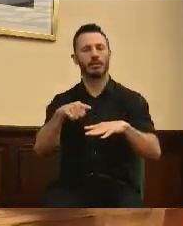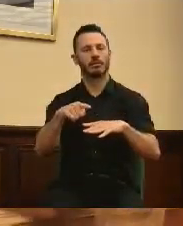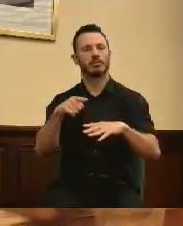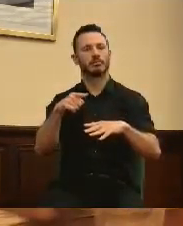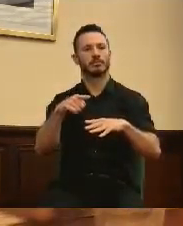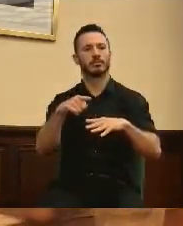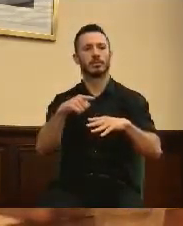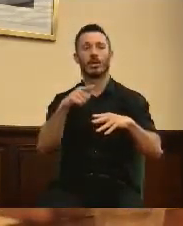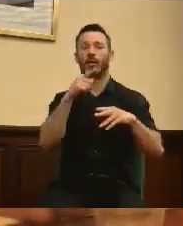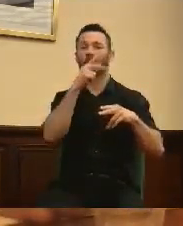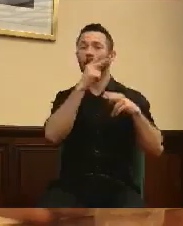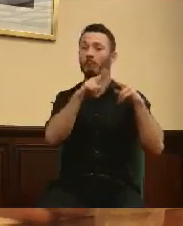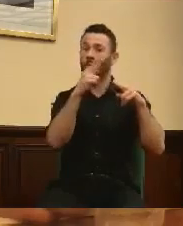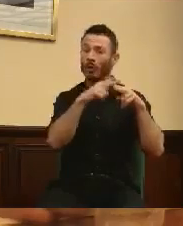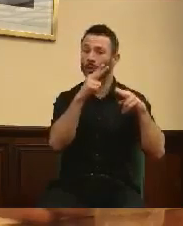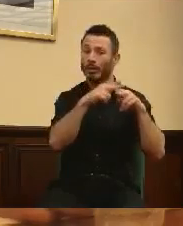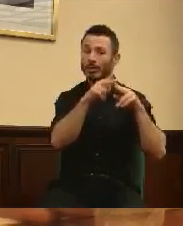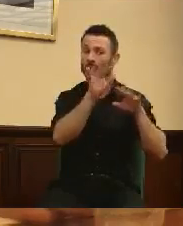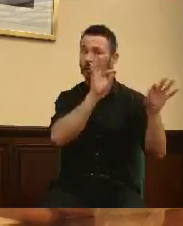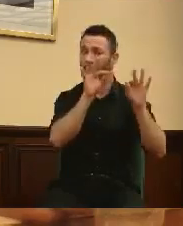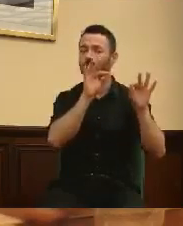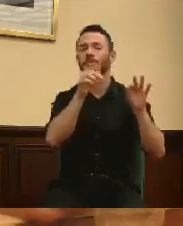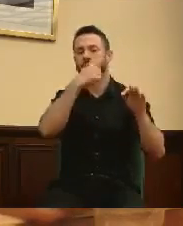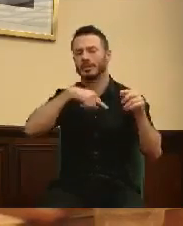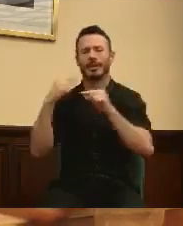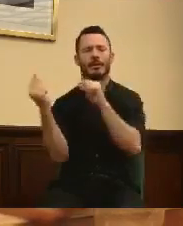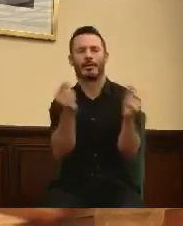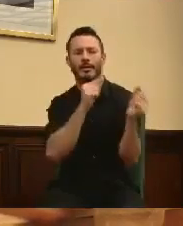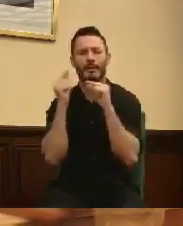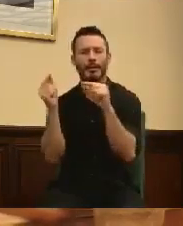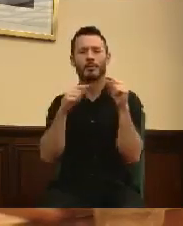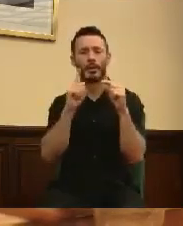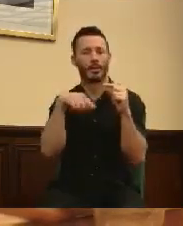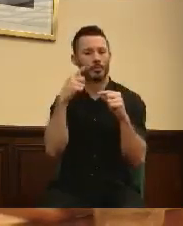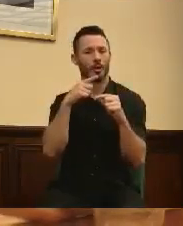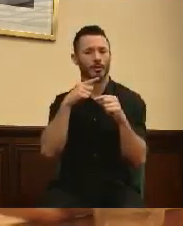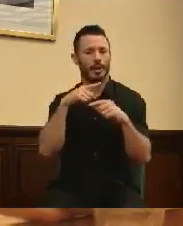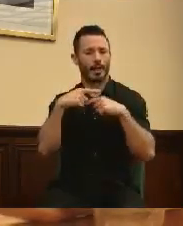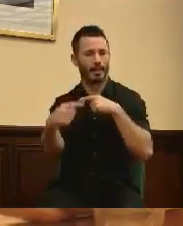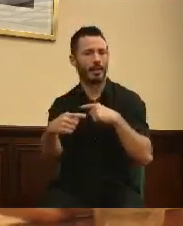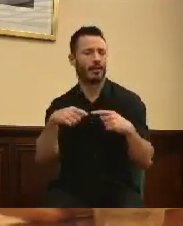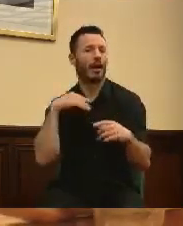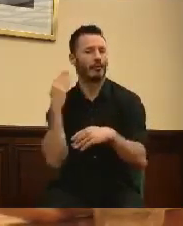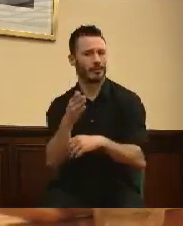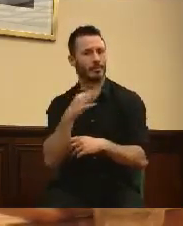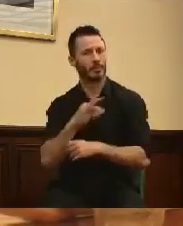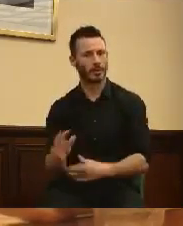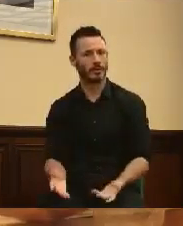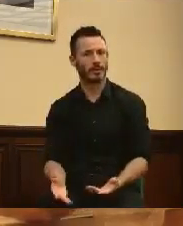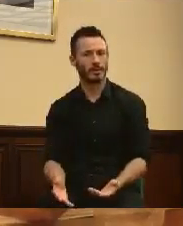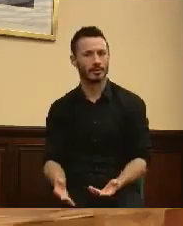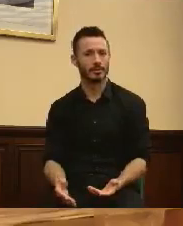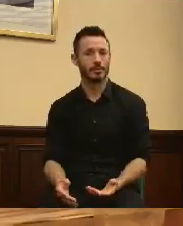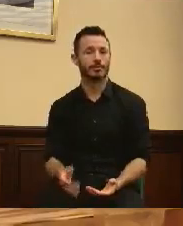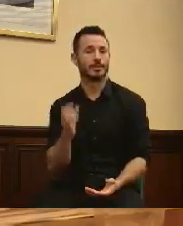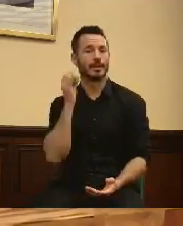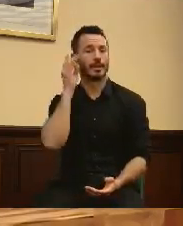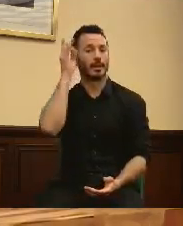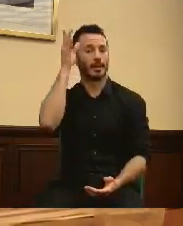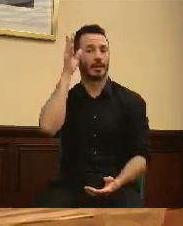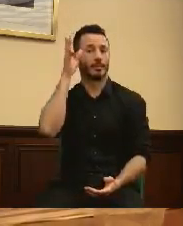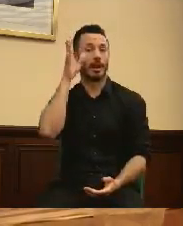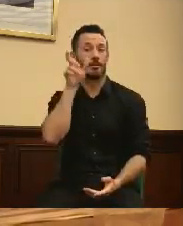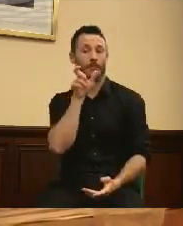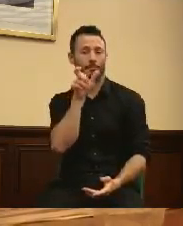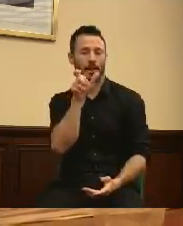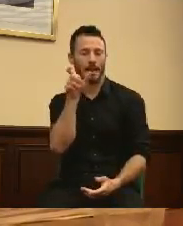decisiones políticas que en mayor o menor medida pueden afectar a lo cotidiano de nuestras vidas. Y con esa idea vuelvo de nuevo al origen